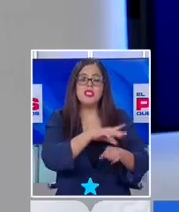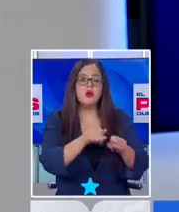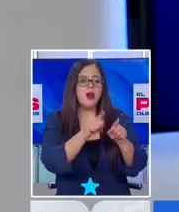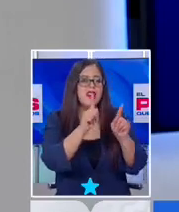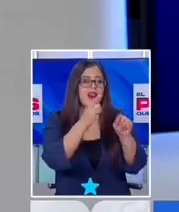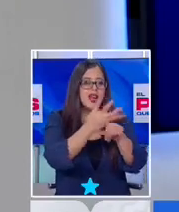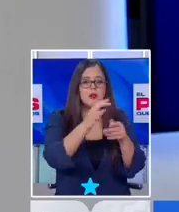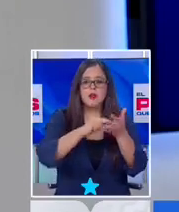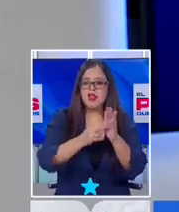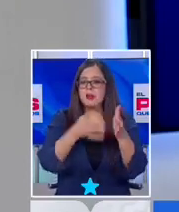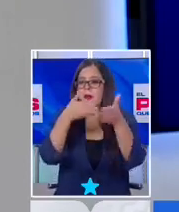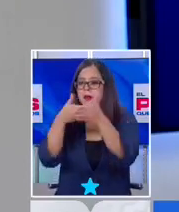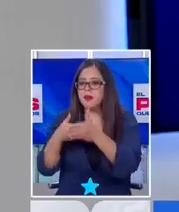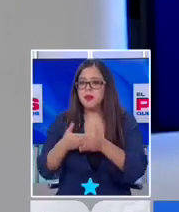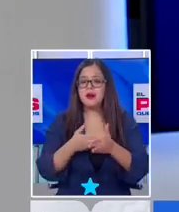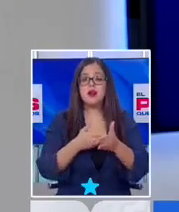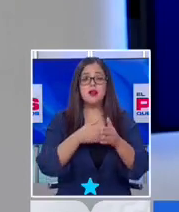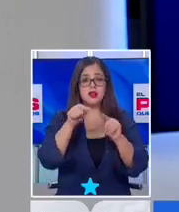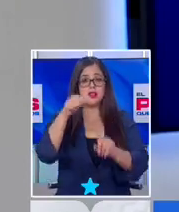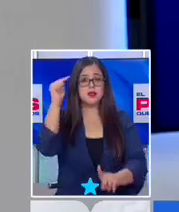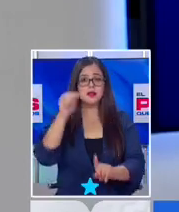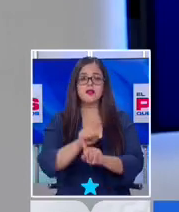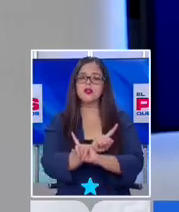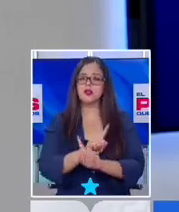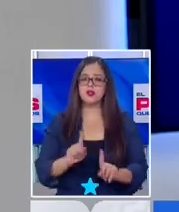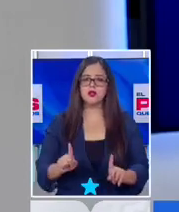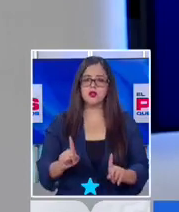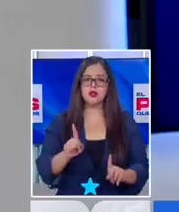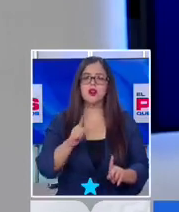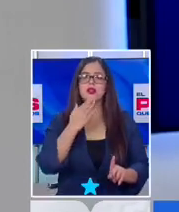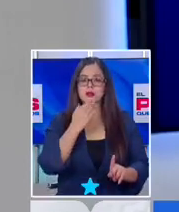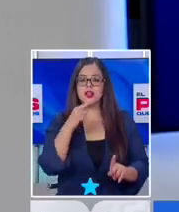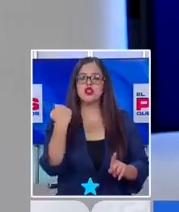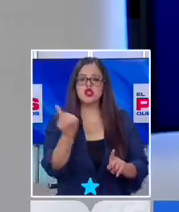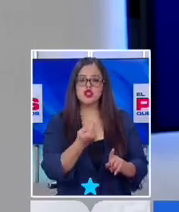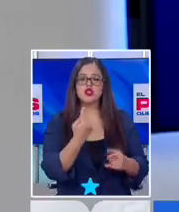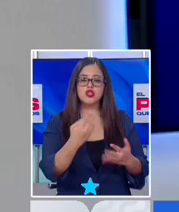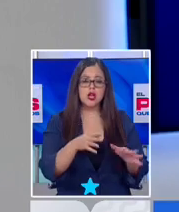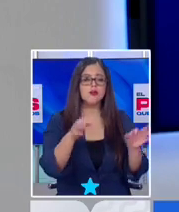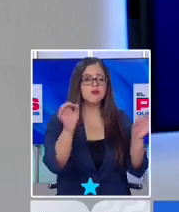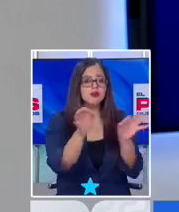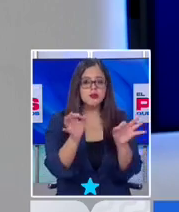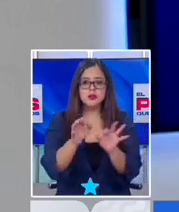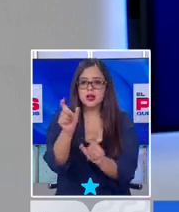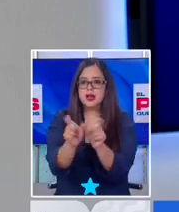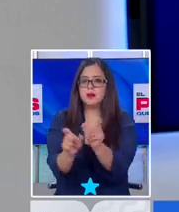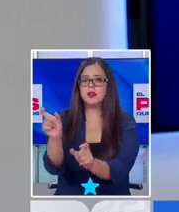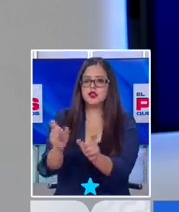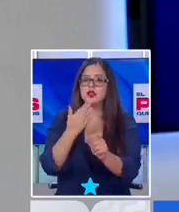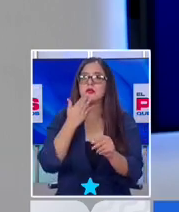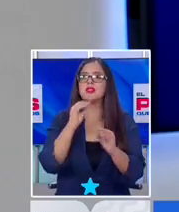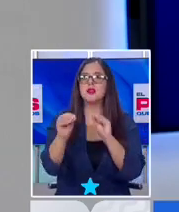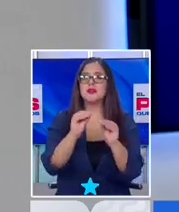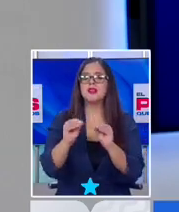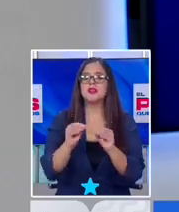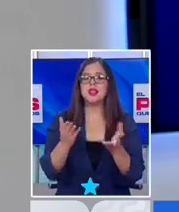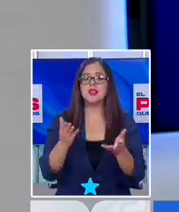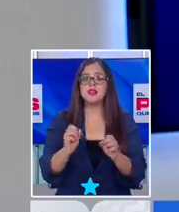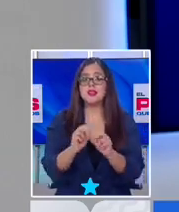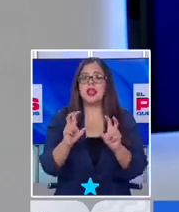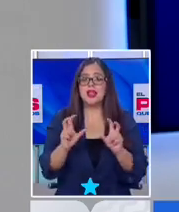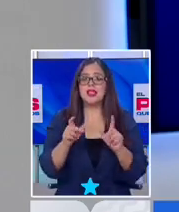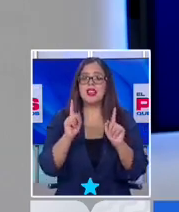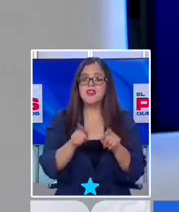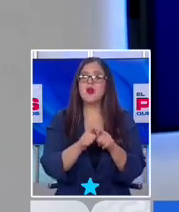no es ese el punto sino que nosotros también llevamos voz de la ciudadanía y un mensaje de alerta respecto a que hay que